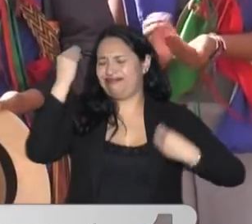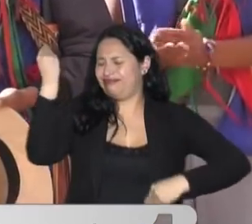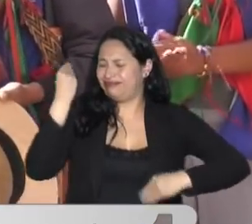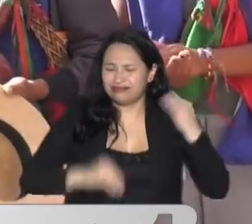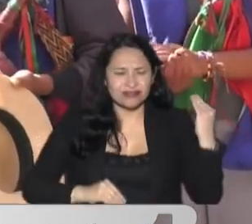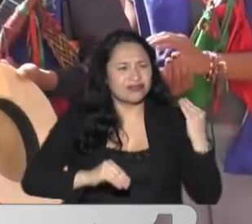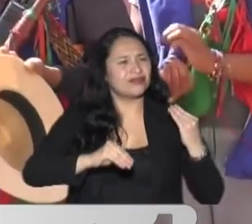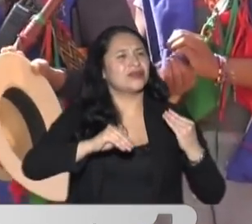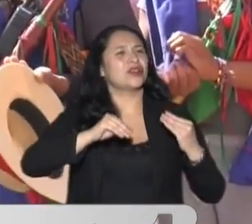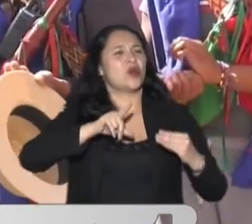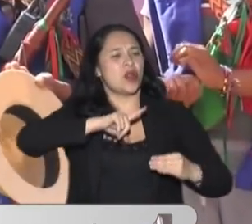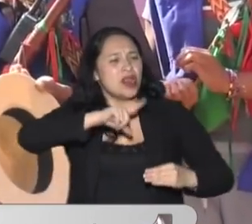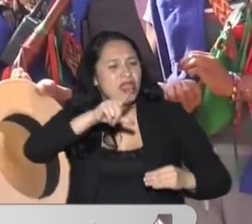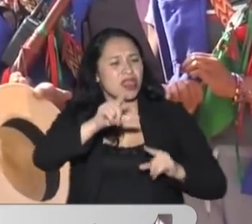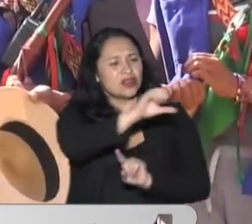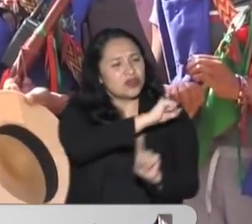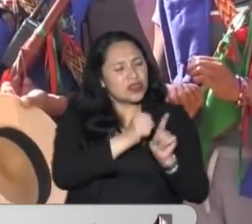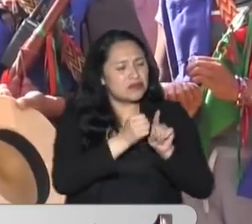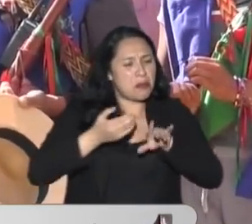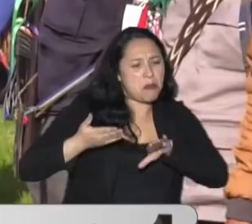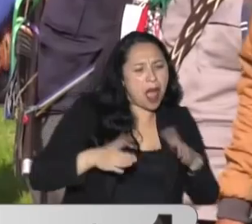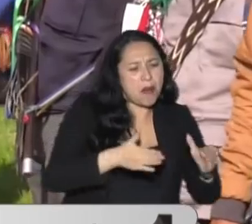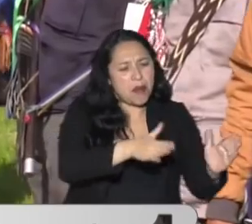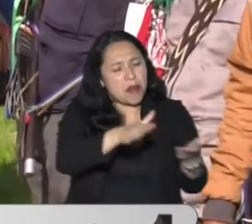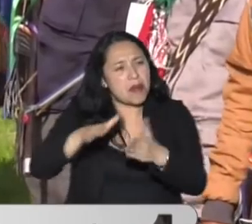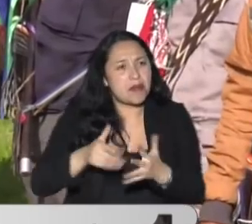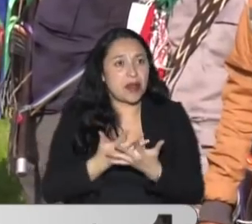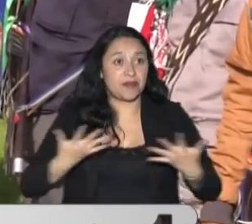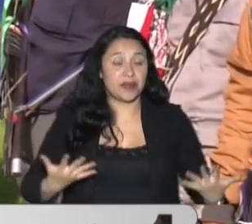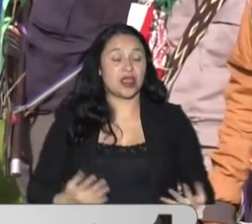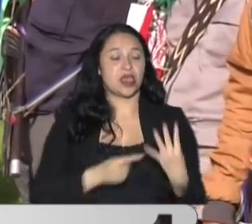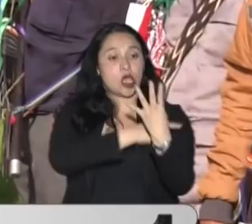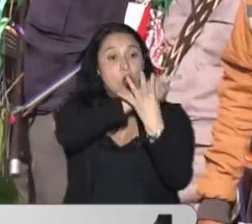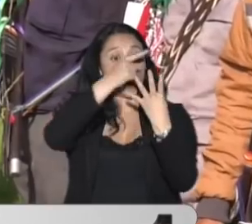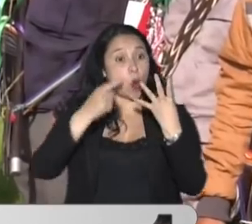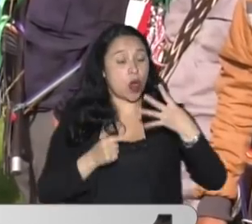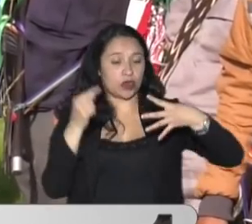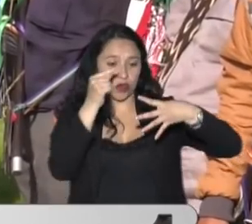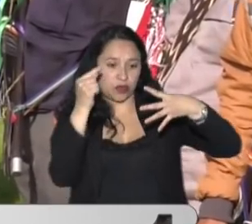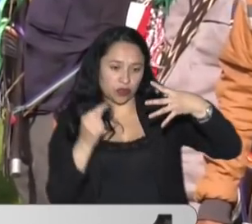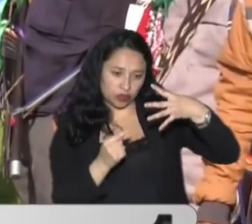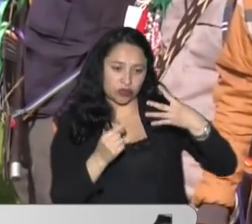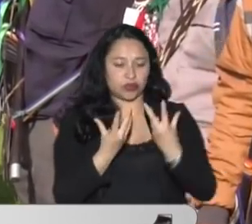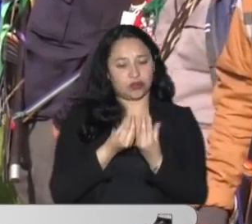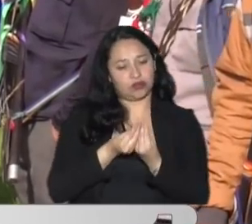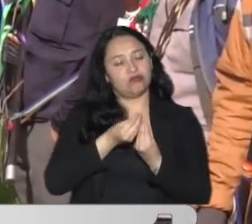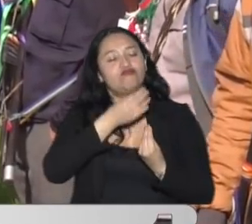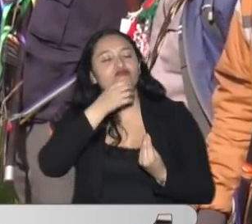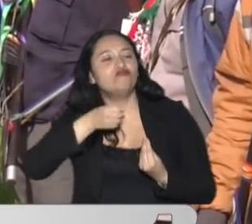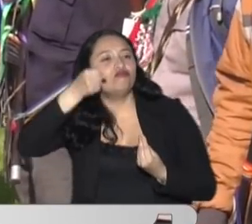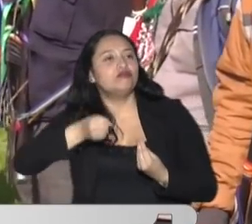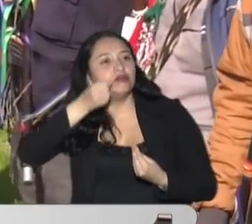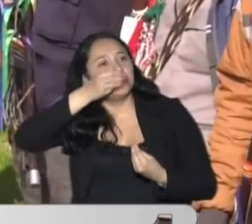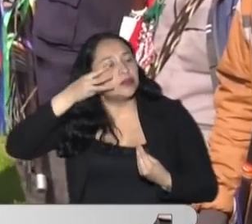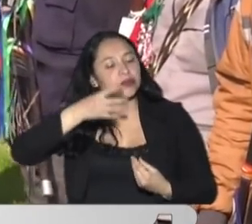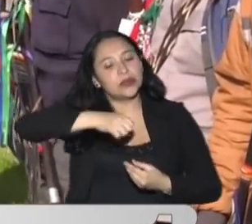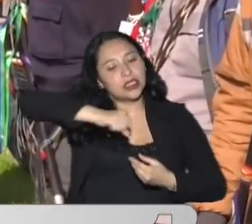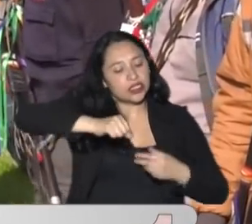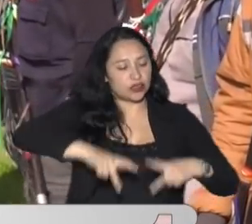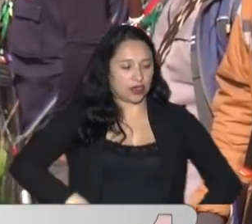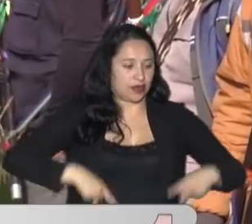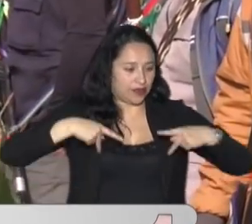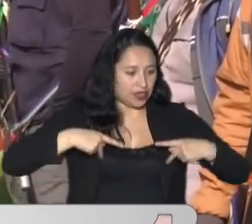sociales. Se basa a 4 puntos que conducen la minga, que es el derecho a la vida, el derecho al